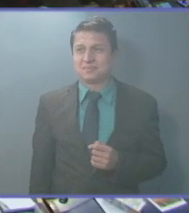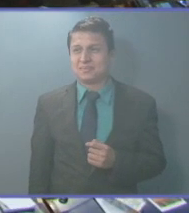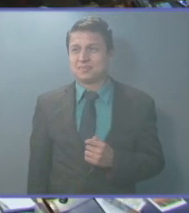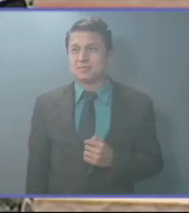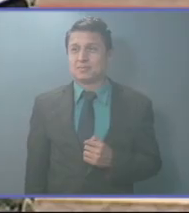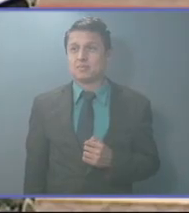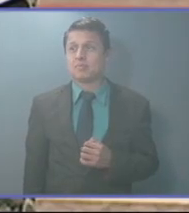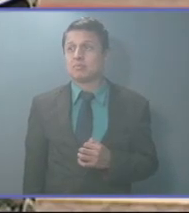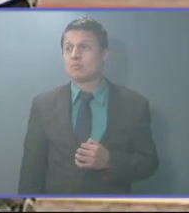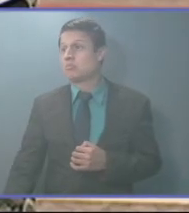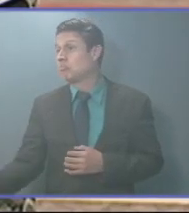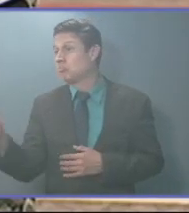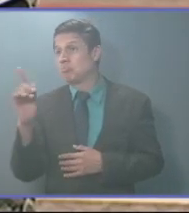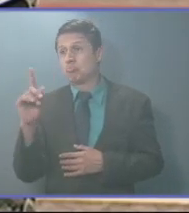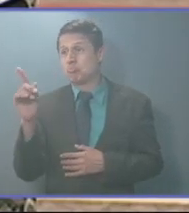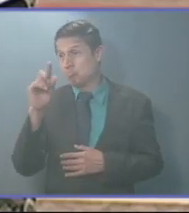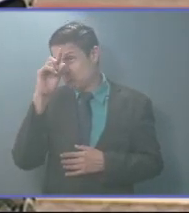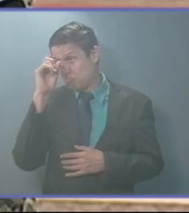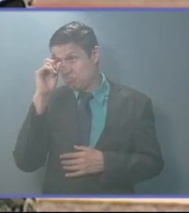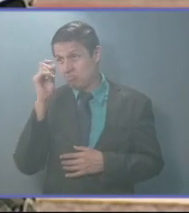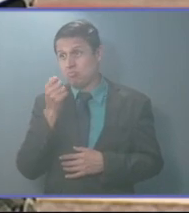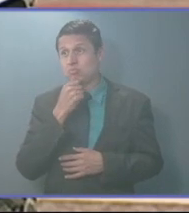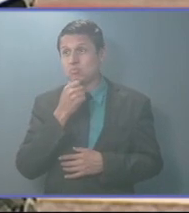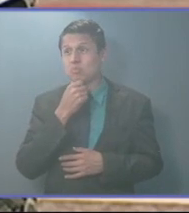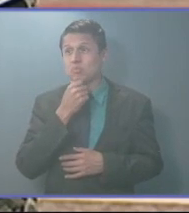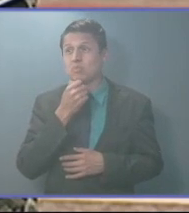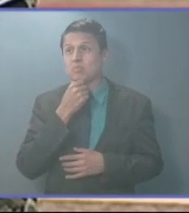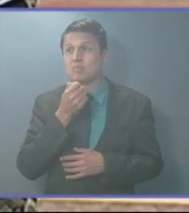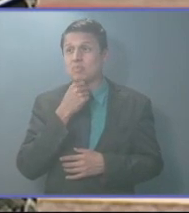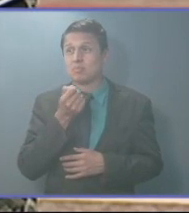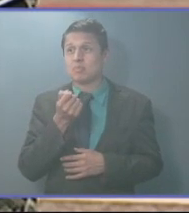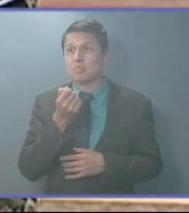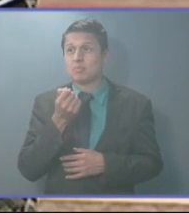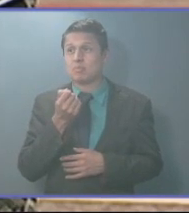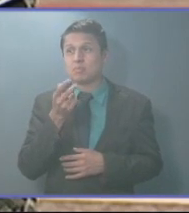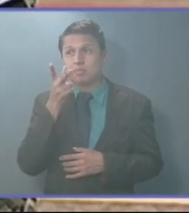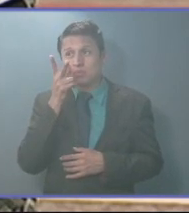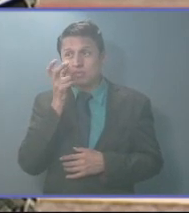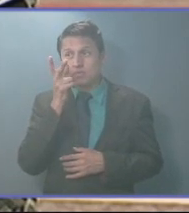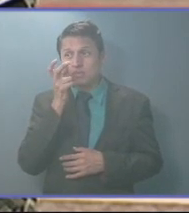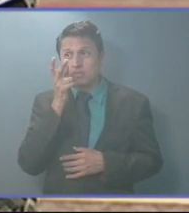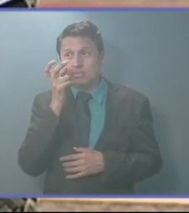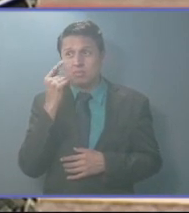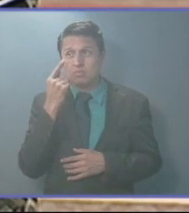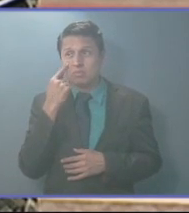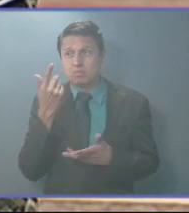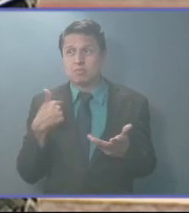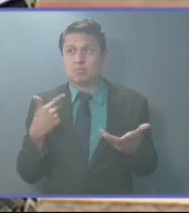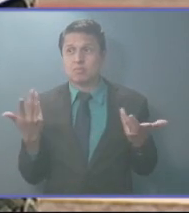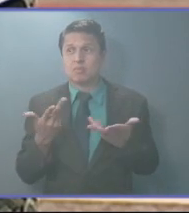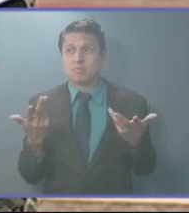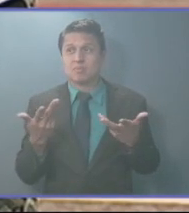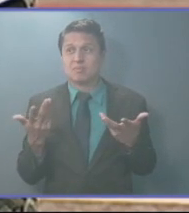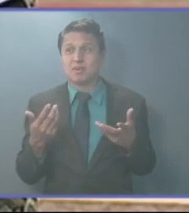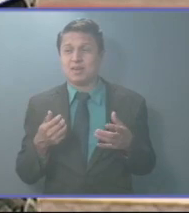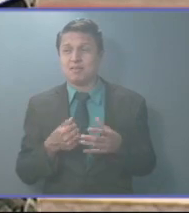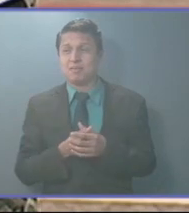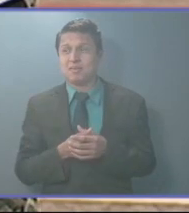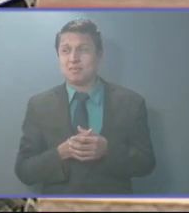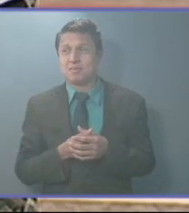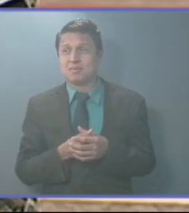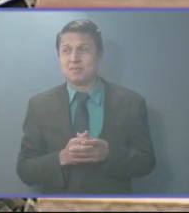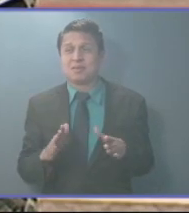no elaboró ningún informe de las supervisiones ellos realizó cuando